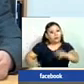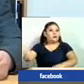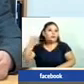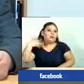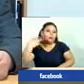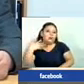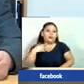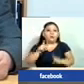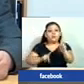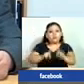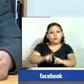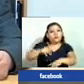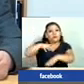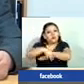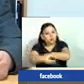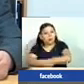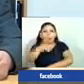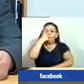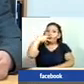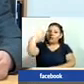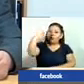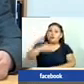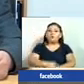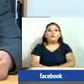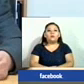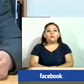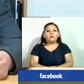Miguel Santa Ana Charatenango y Aguachapán